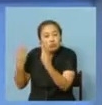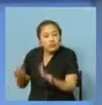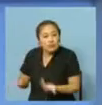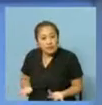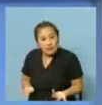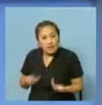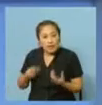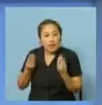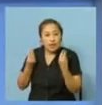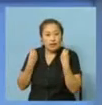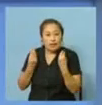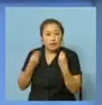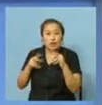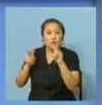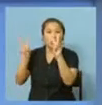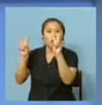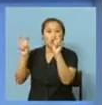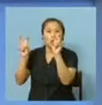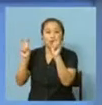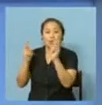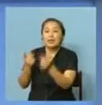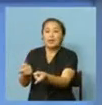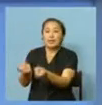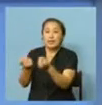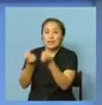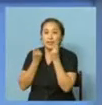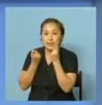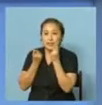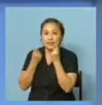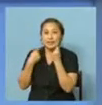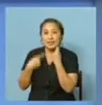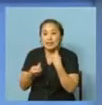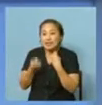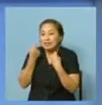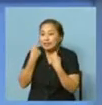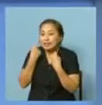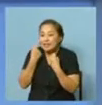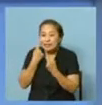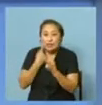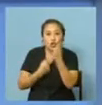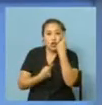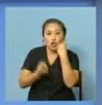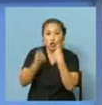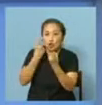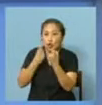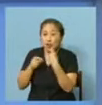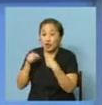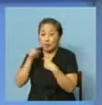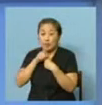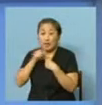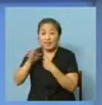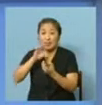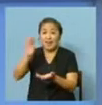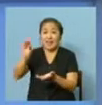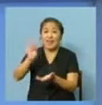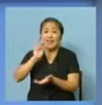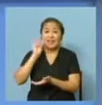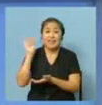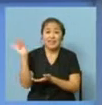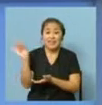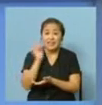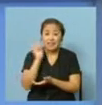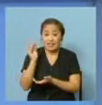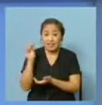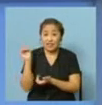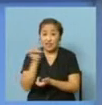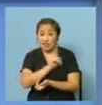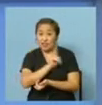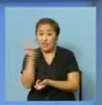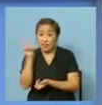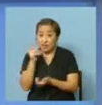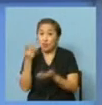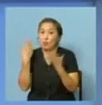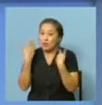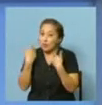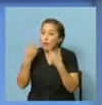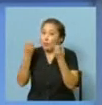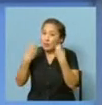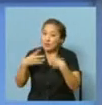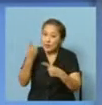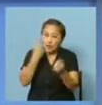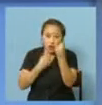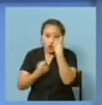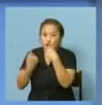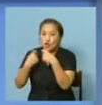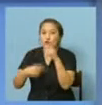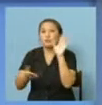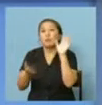que es un tema que necesita ser regulado para que nosotros a través de la dirección podamos iniciar los controles ya